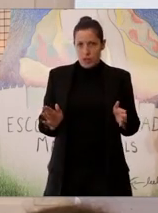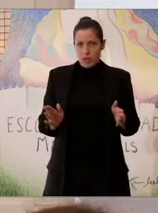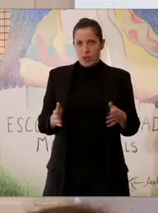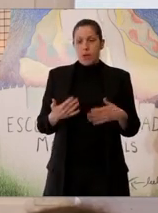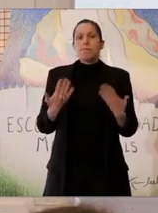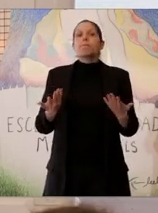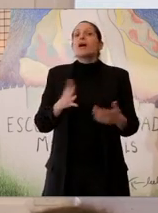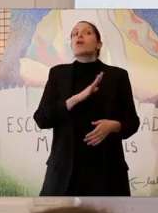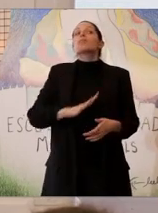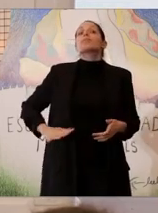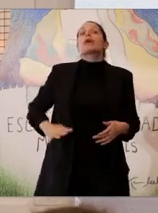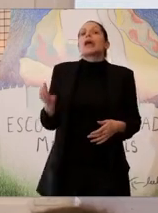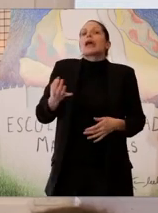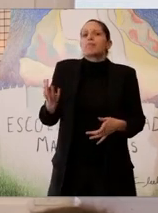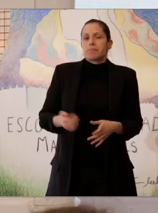¿Qué sucede?